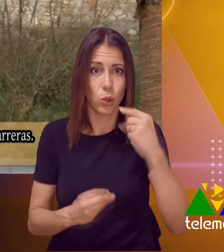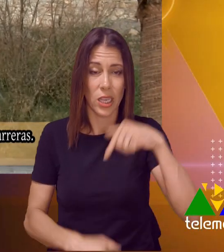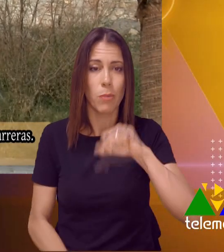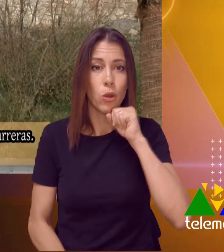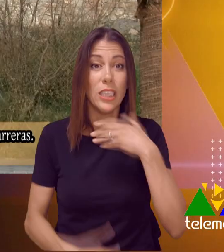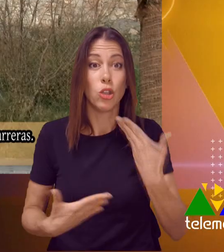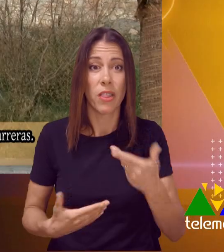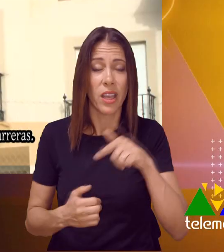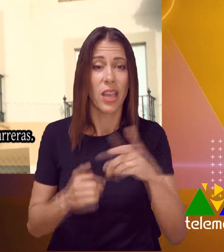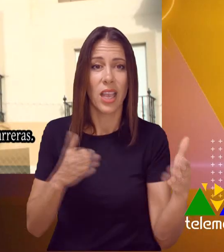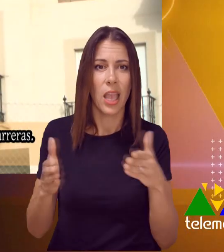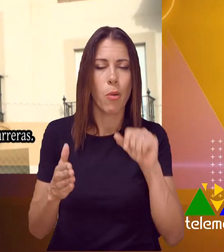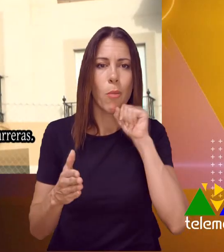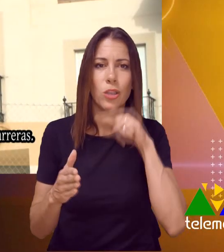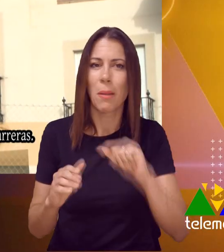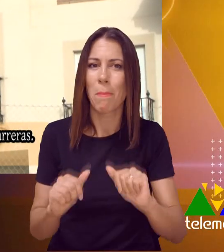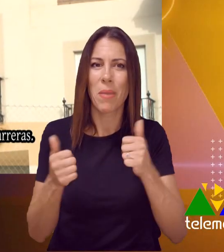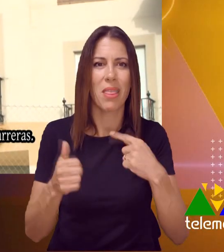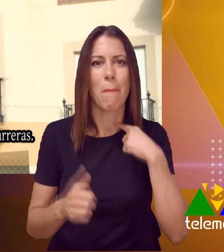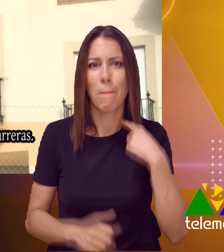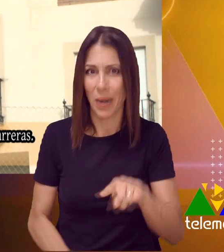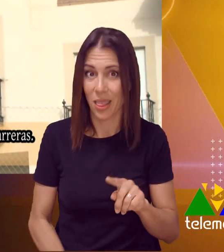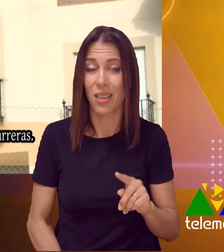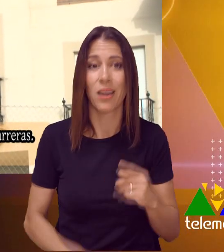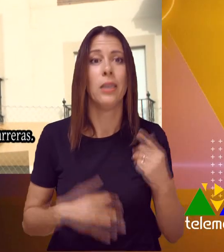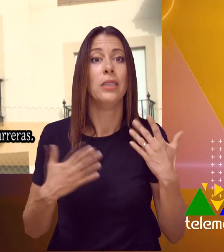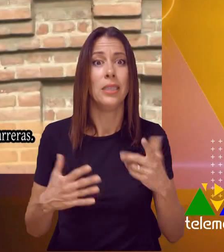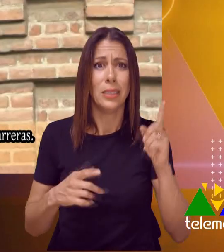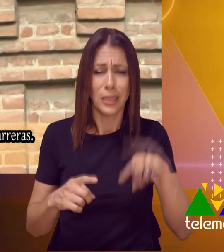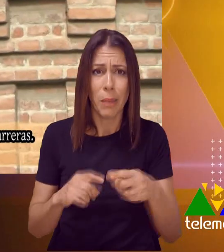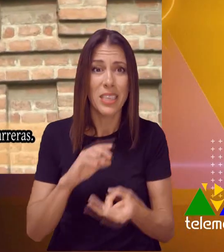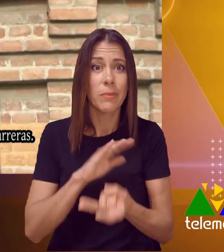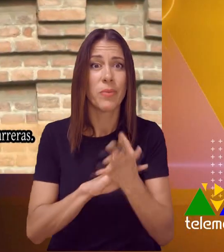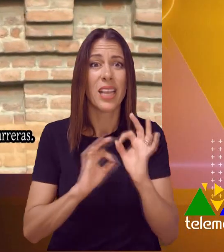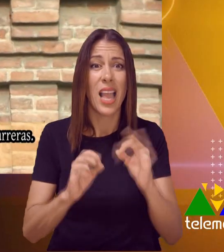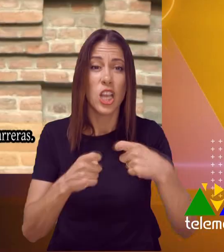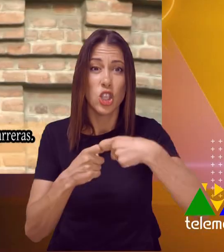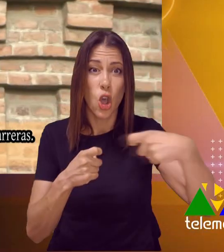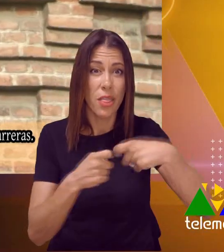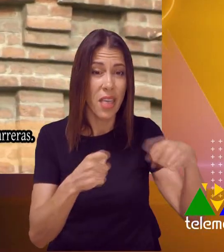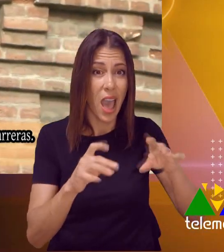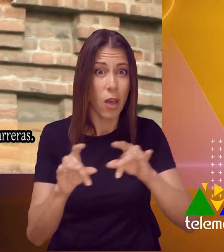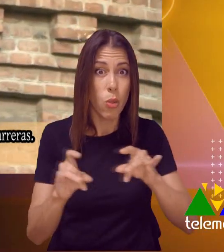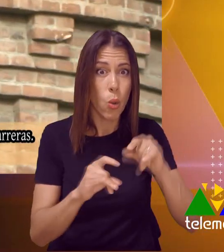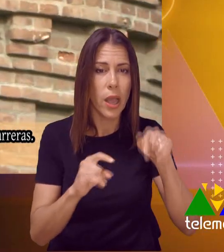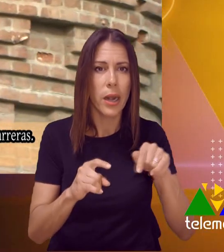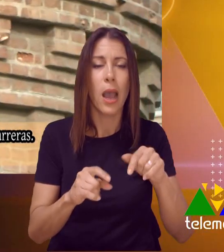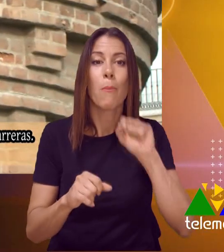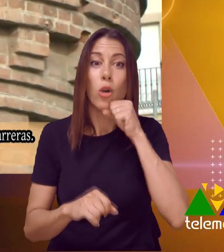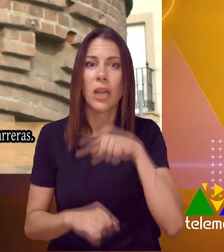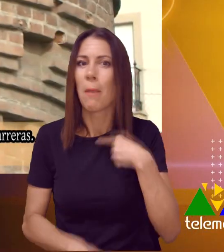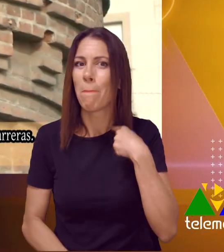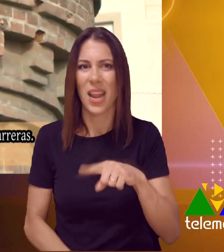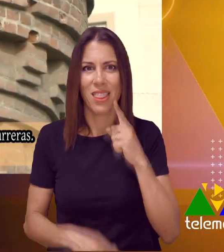Y en esa época es cuando Motril empieza a perder. Incluso cuando se crea la Sociedad General Azucarera, Motril pierde el control del